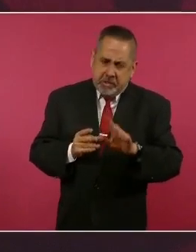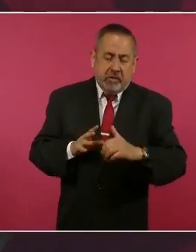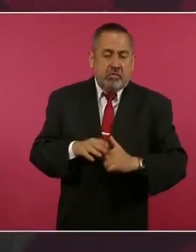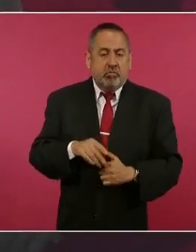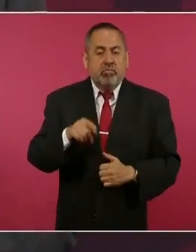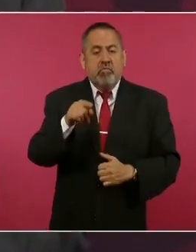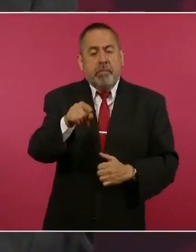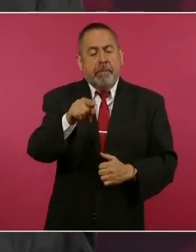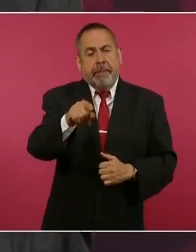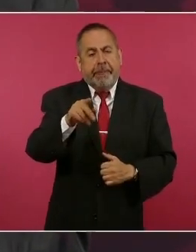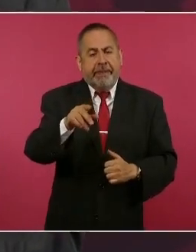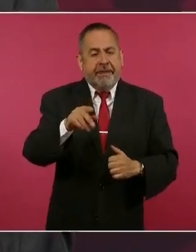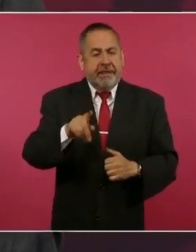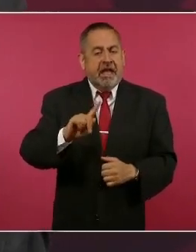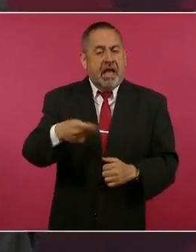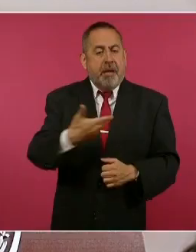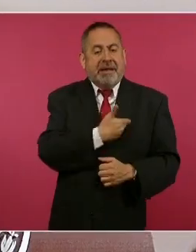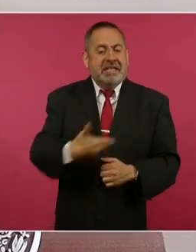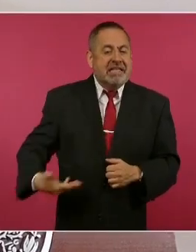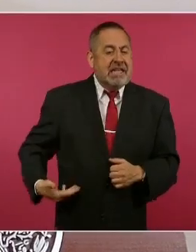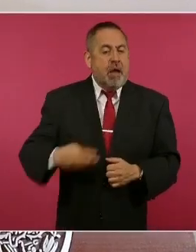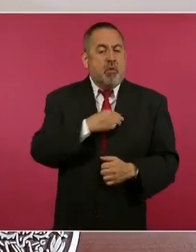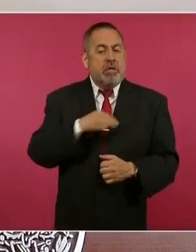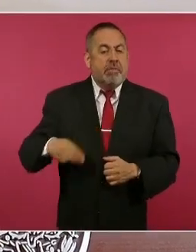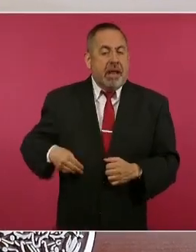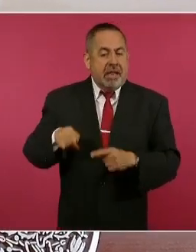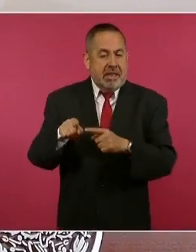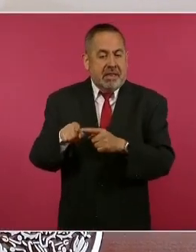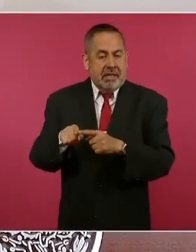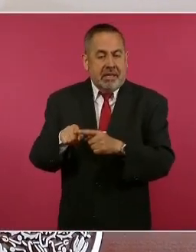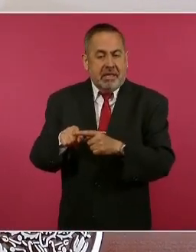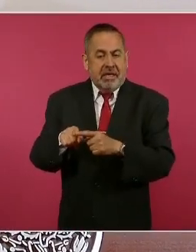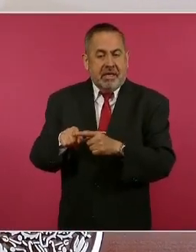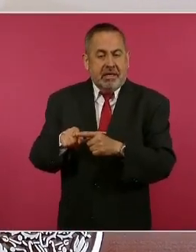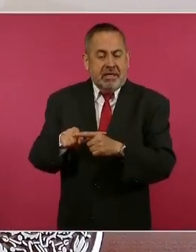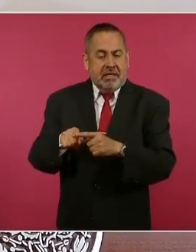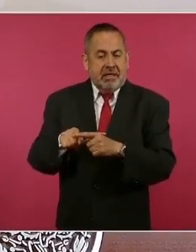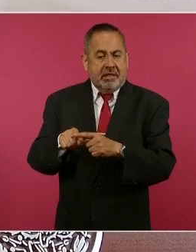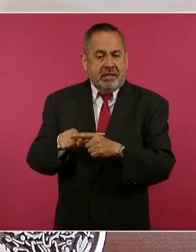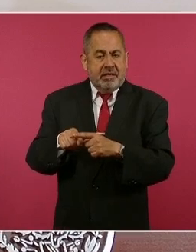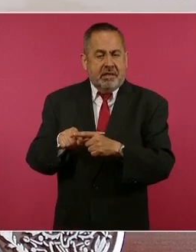la presidenta municipal de